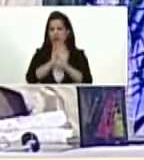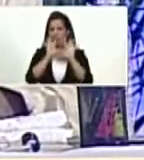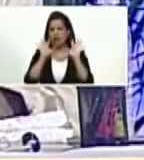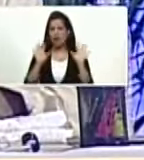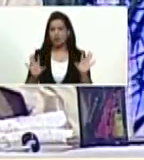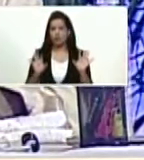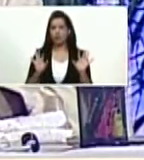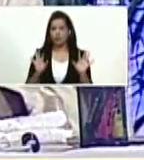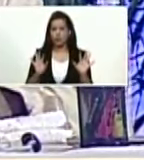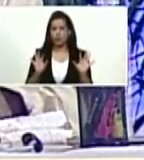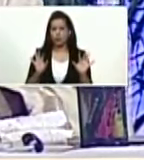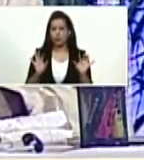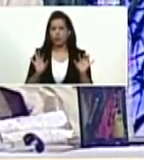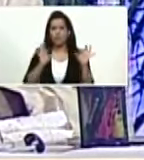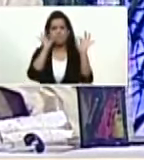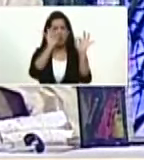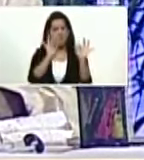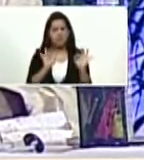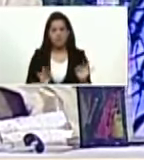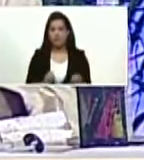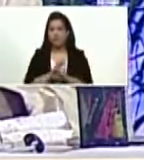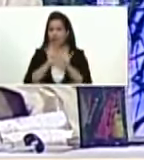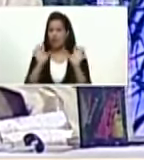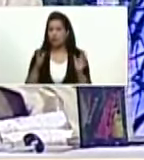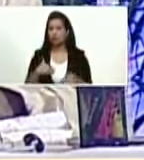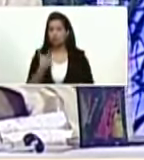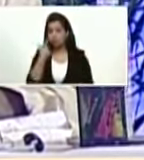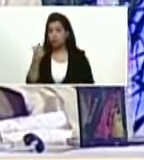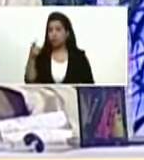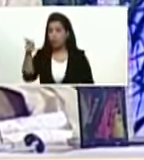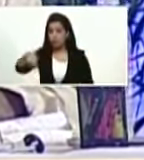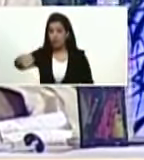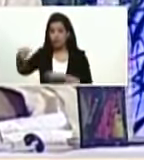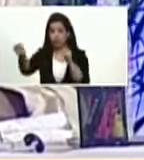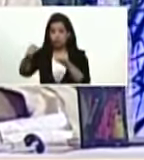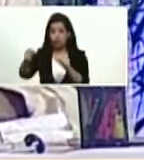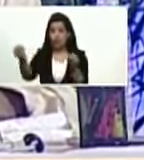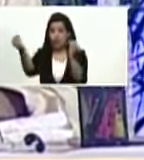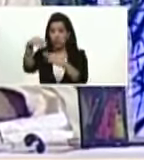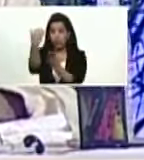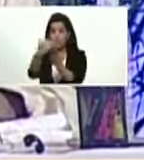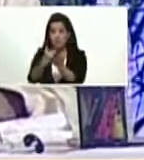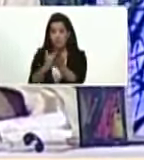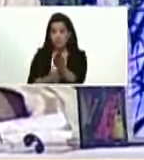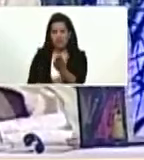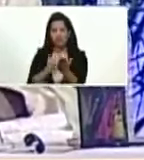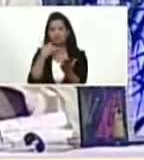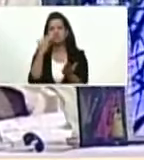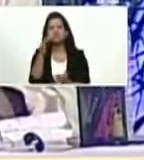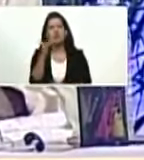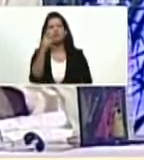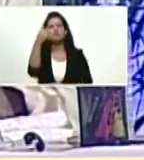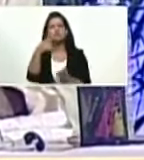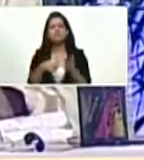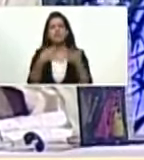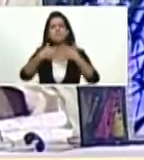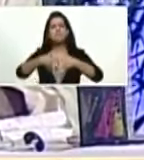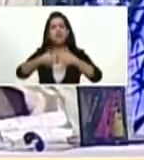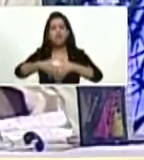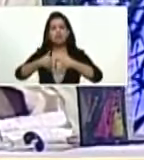El documento que ustedes han aprobado en este taller, más de 1000 empresas